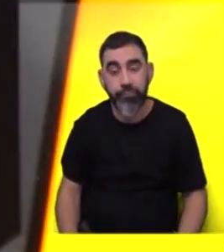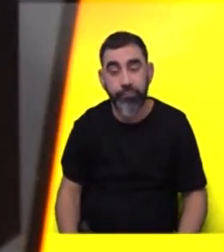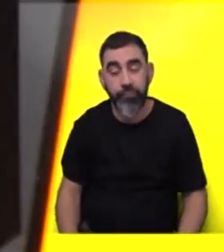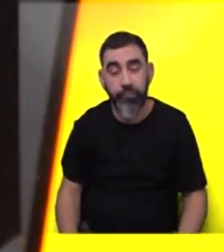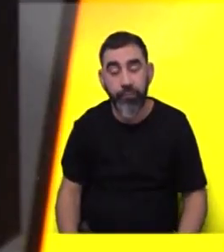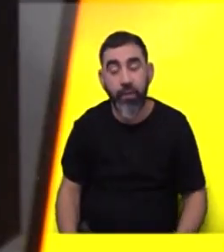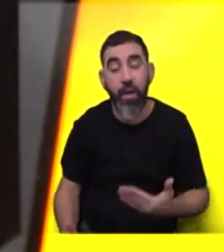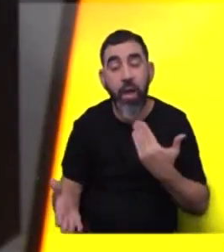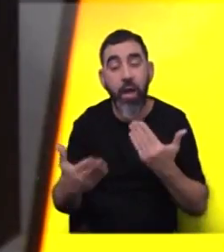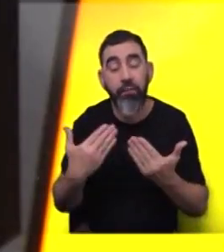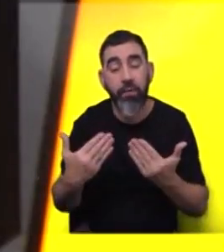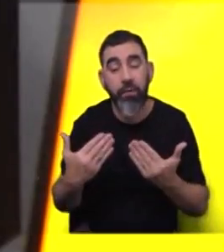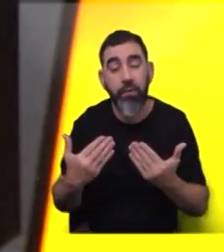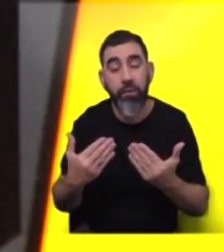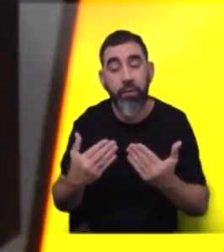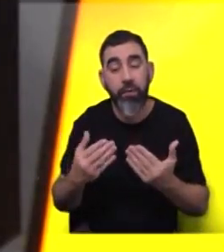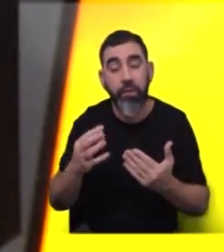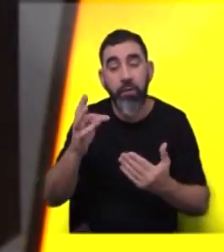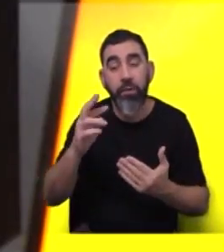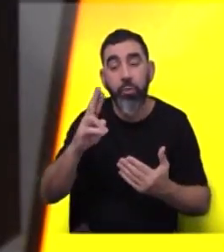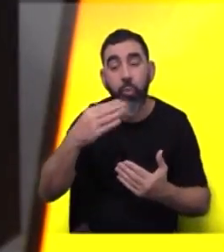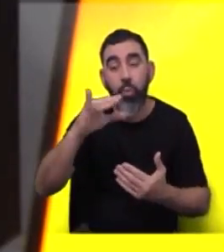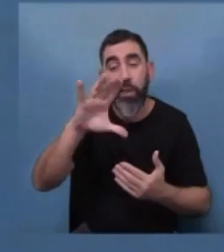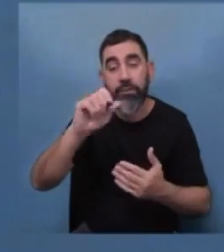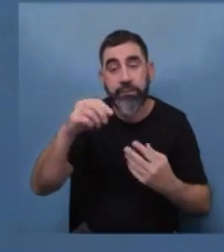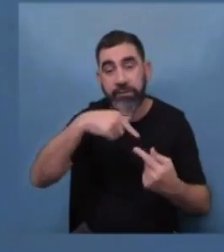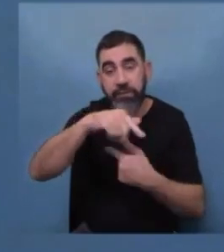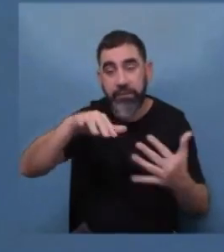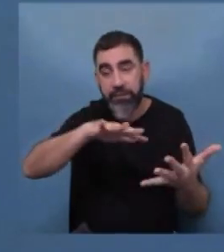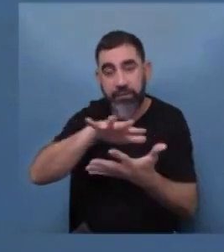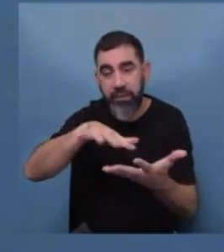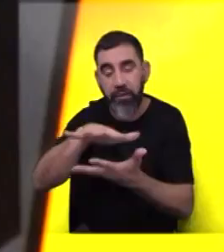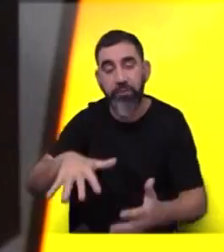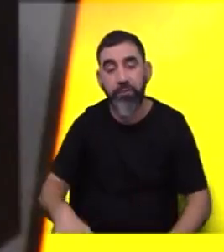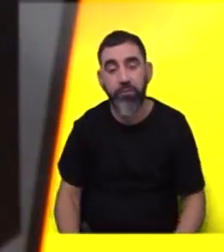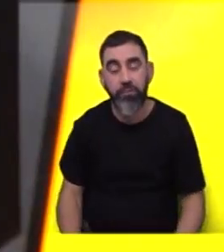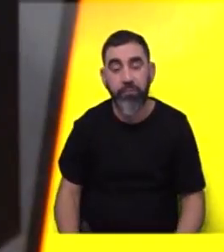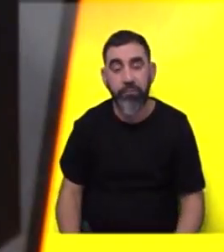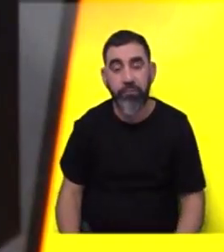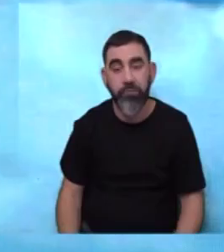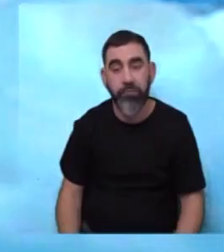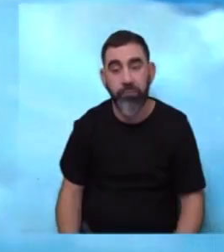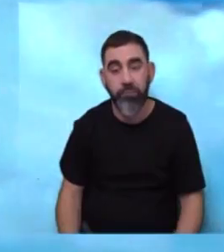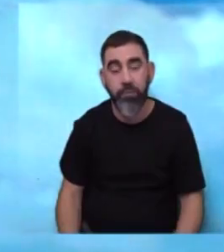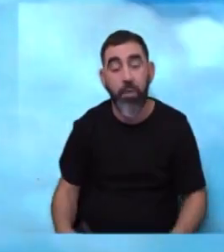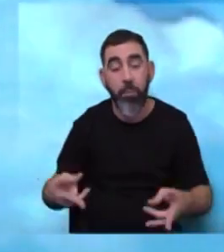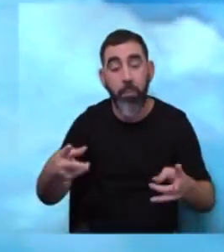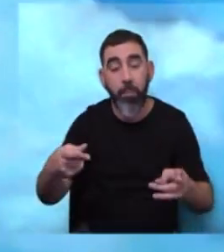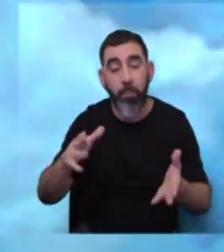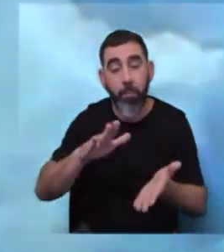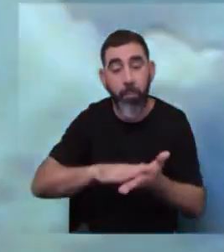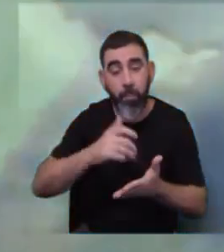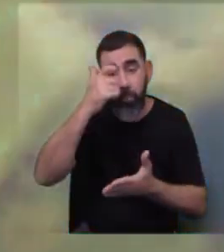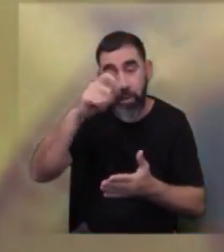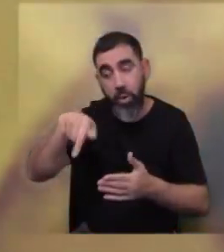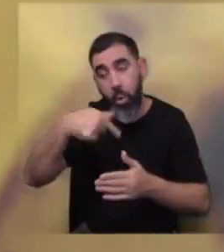sí, exactamente, vamos a hablar de las turbulencias. Bueno, muy bien, dale, gracias Alexandra. Y nos vamos a la pausa con